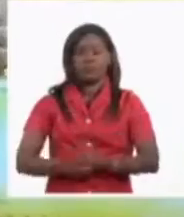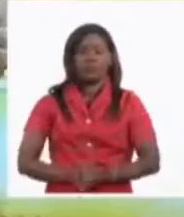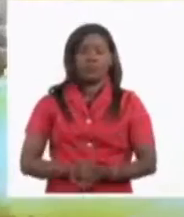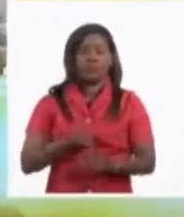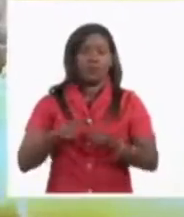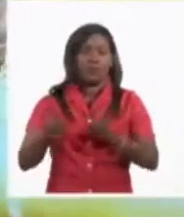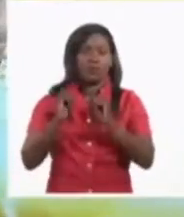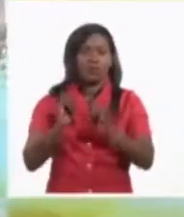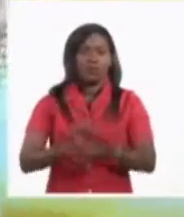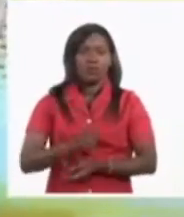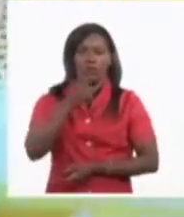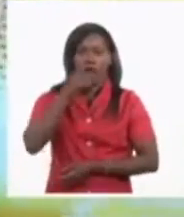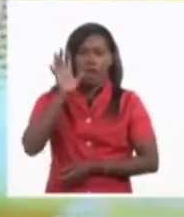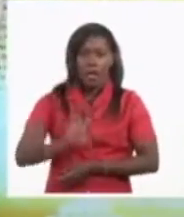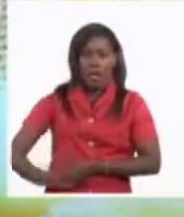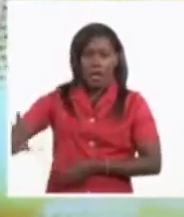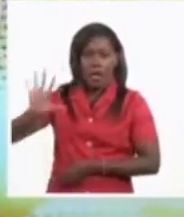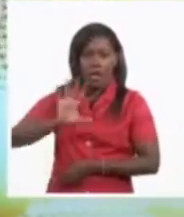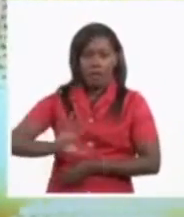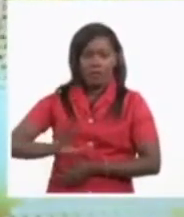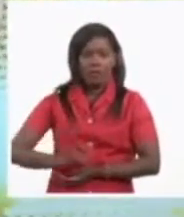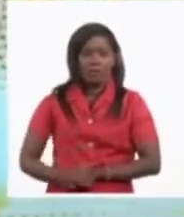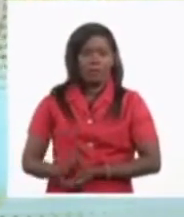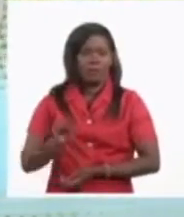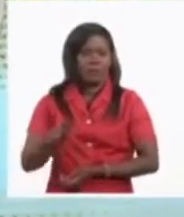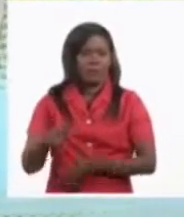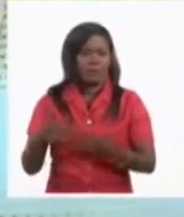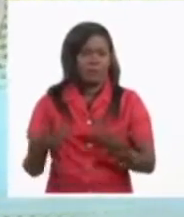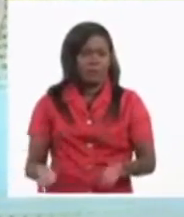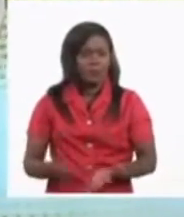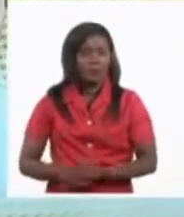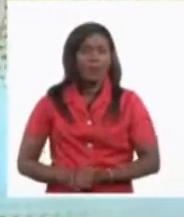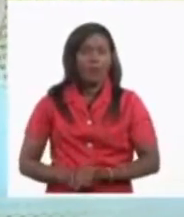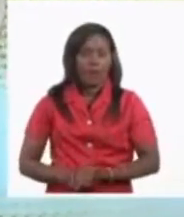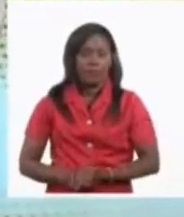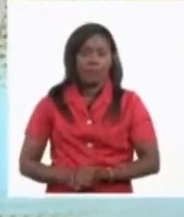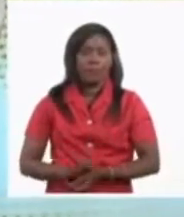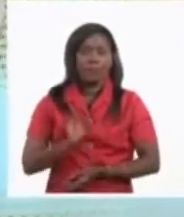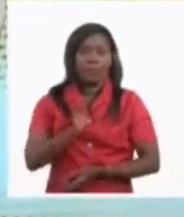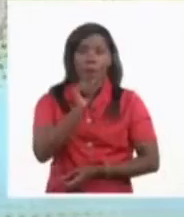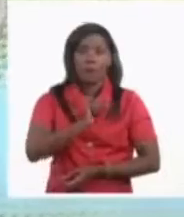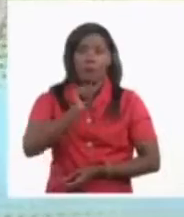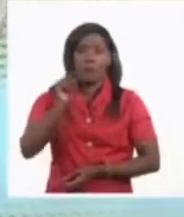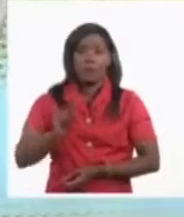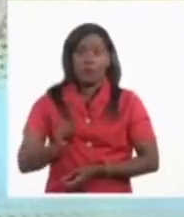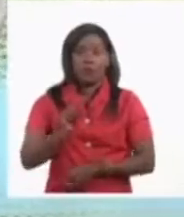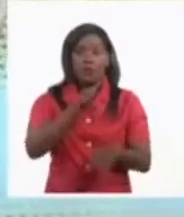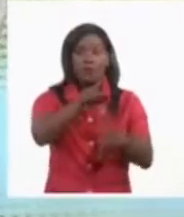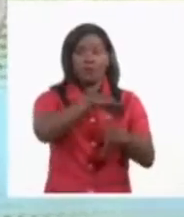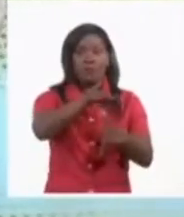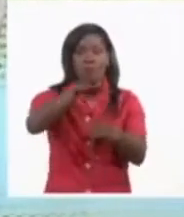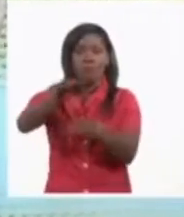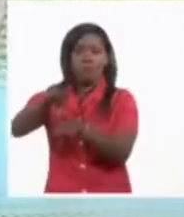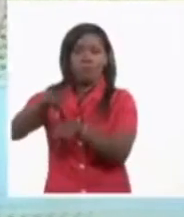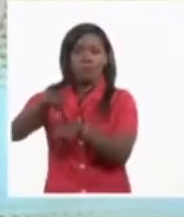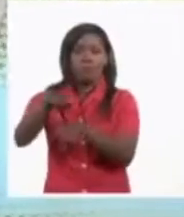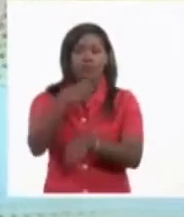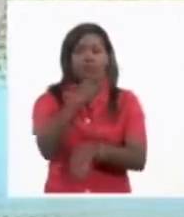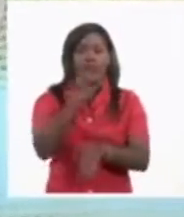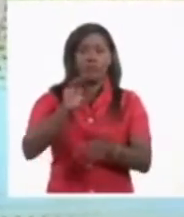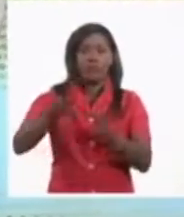continente africano. Allí las autoridades sudanesas pusieron hoy en cuarentena a refugiados etíopes en el campamento de